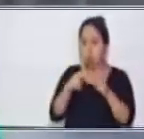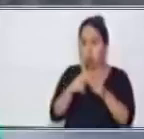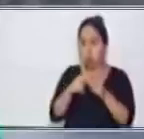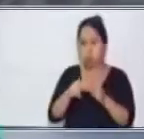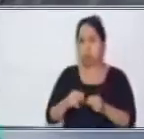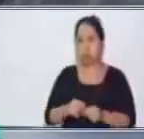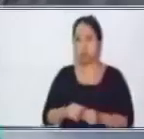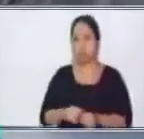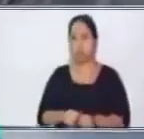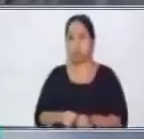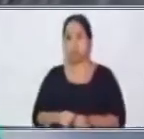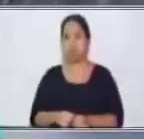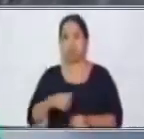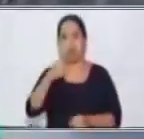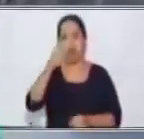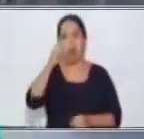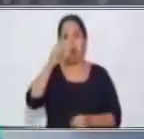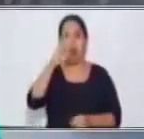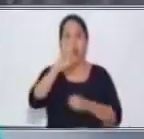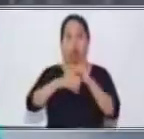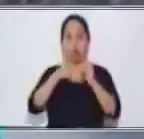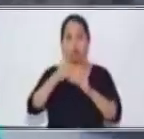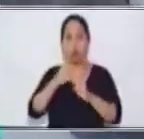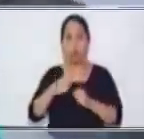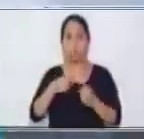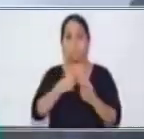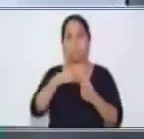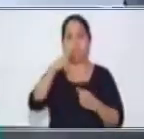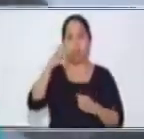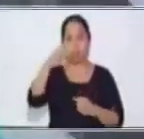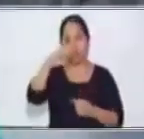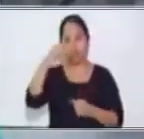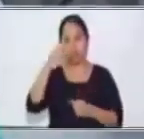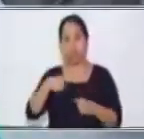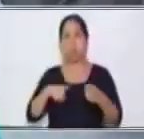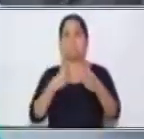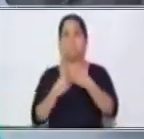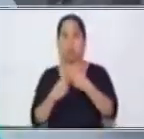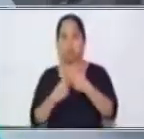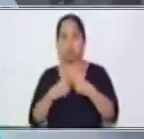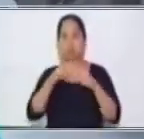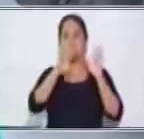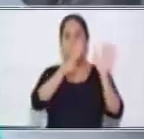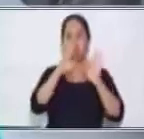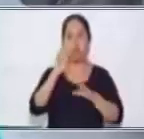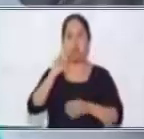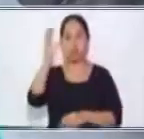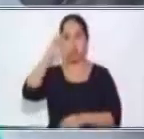Alfa más beta más 90 grados va a ser igual